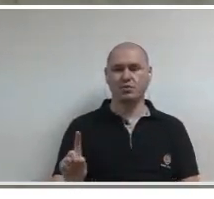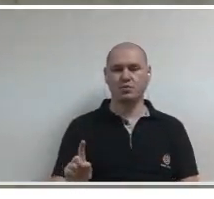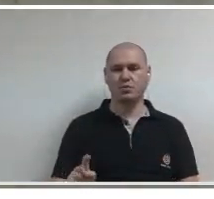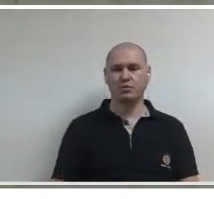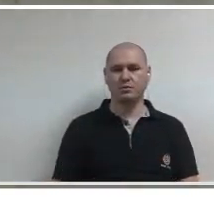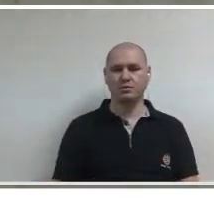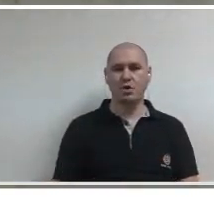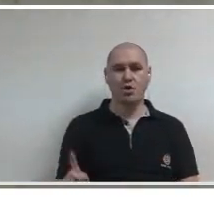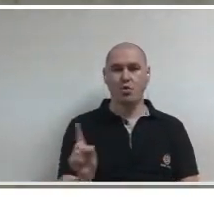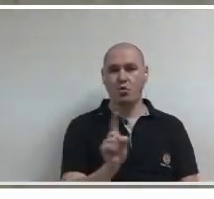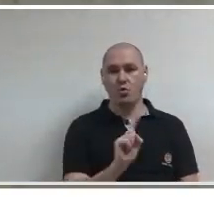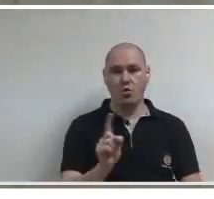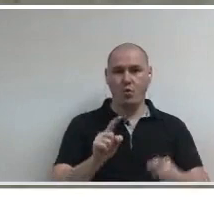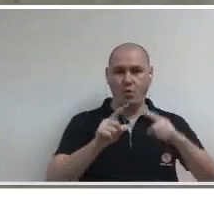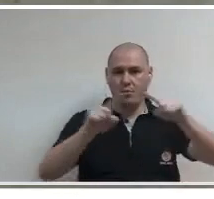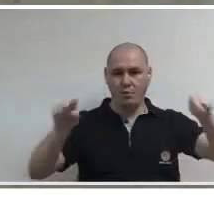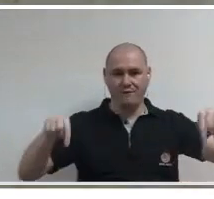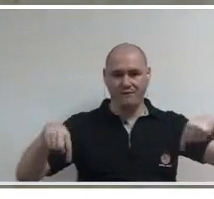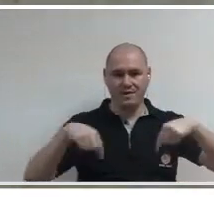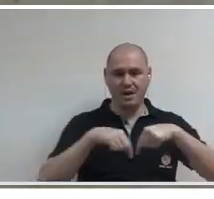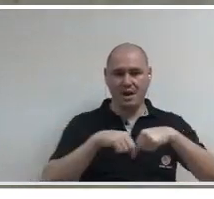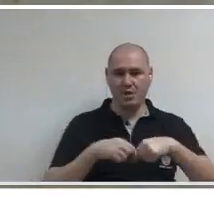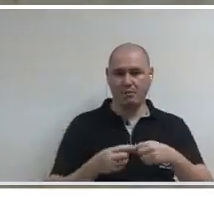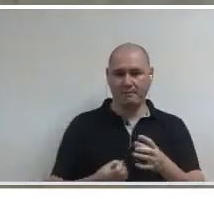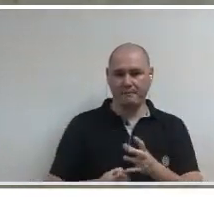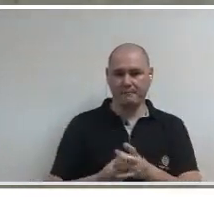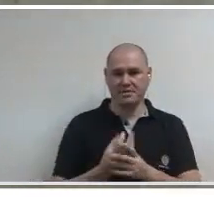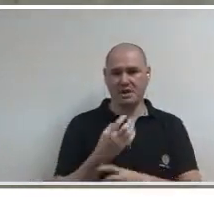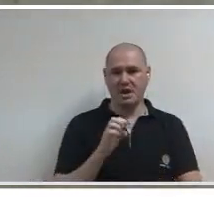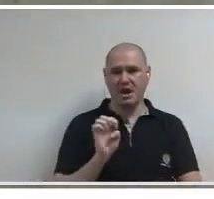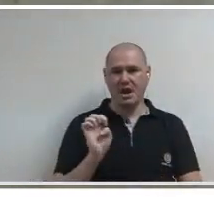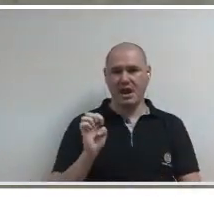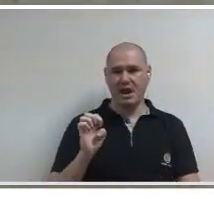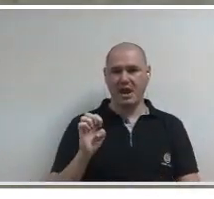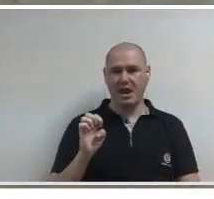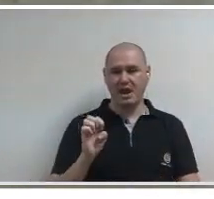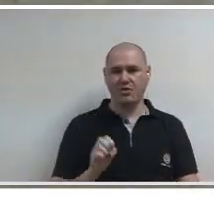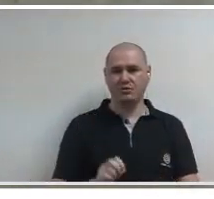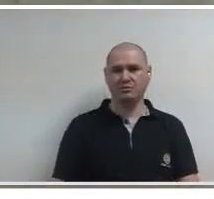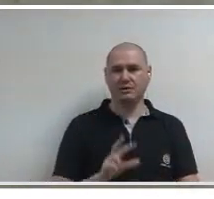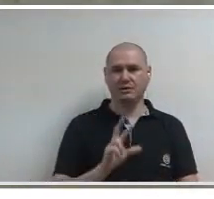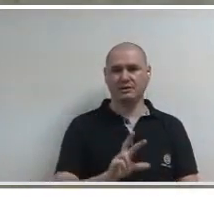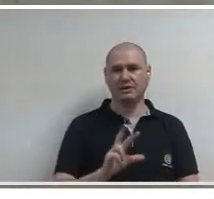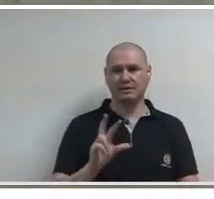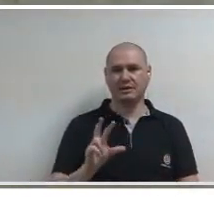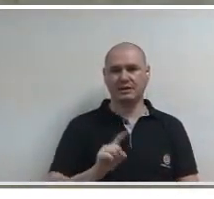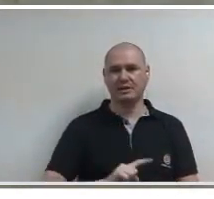2021 pecatu ya huereco registro pe de inmobiliario de Guava enero pe hoy quiere cubrir